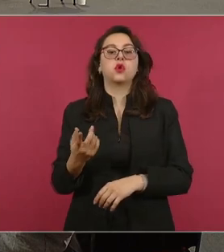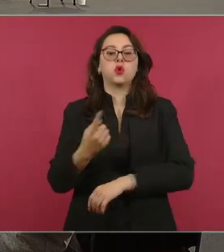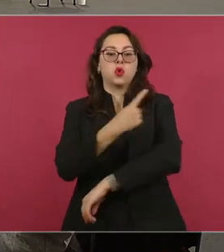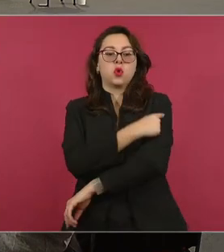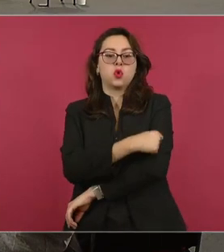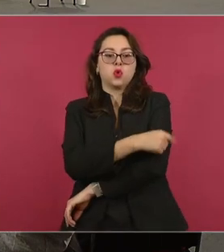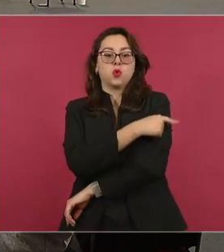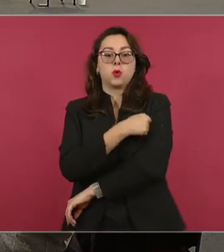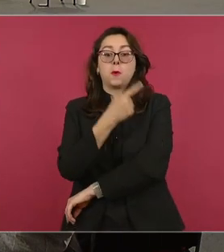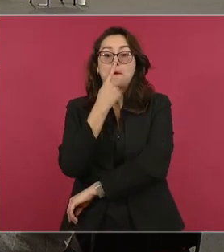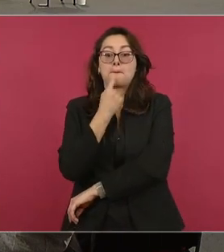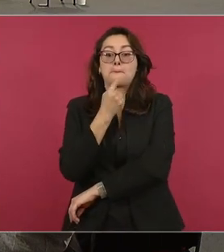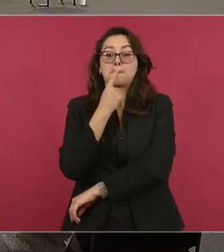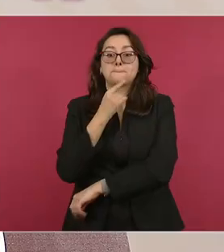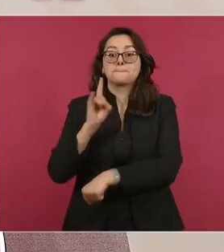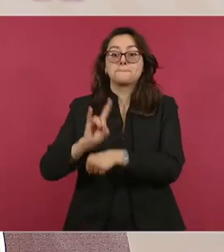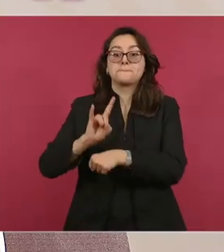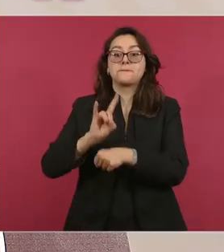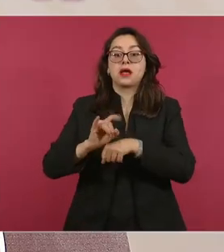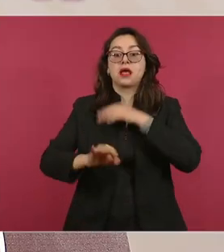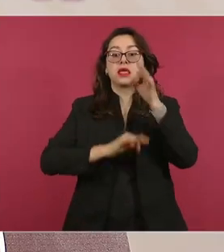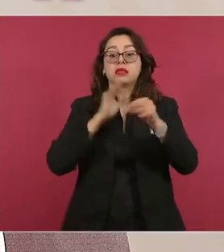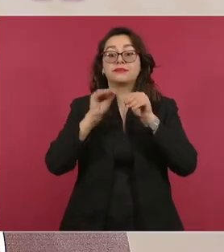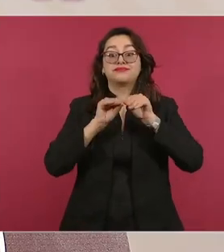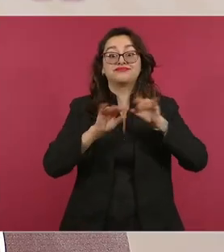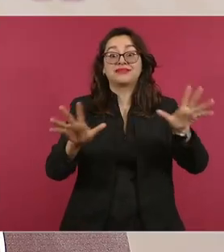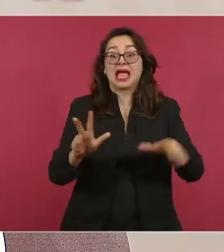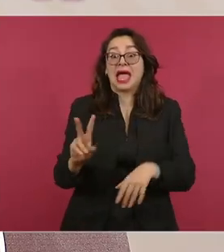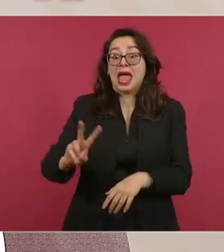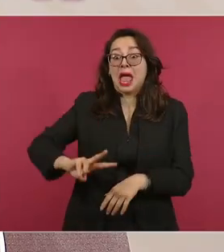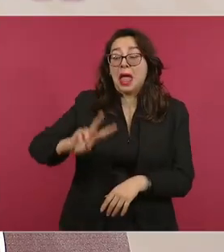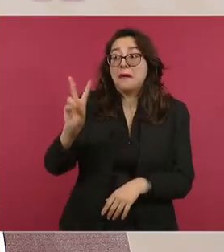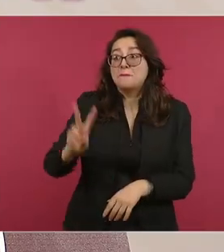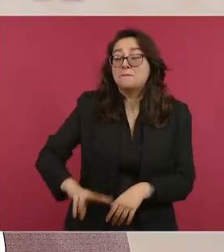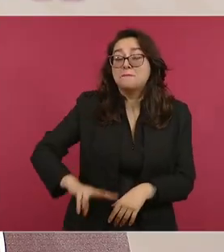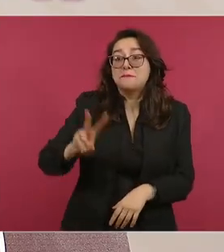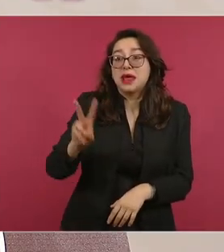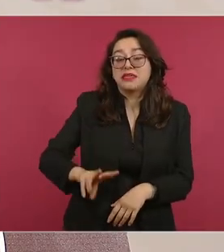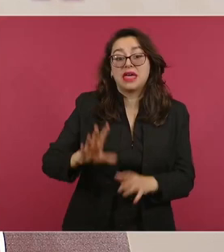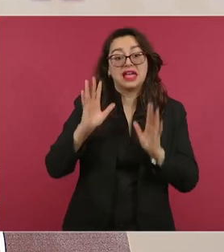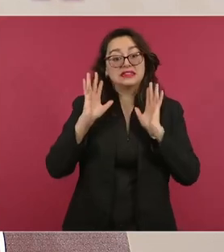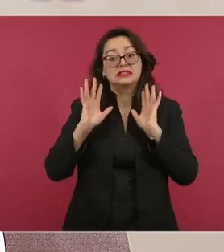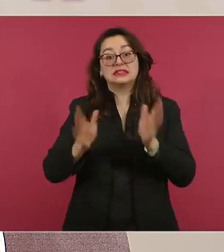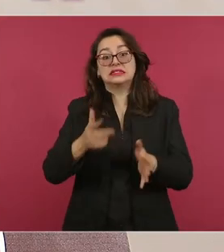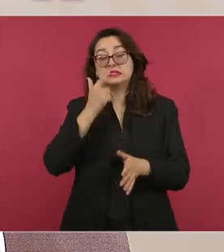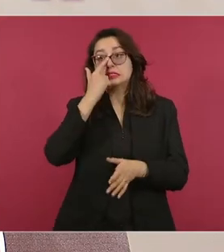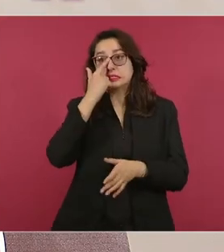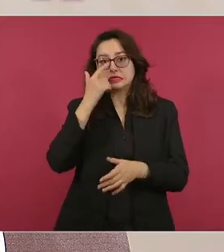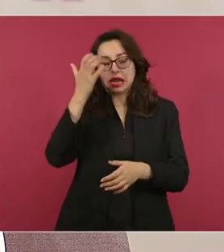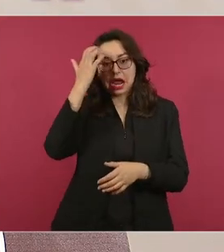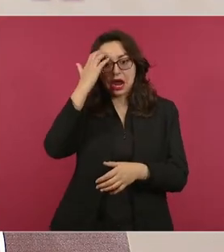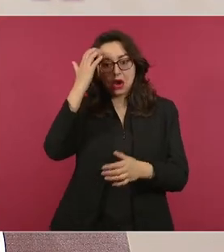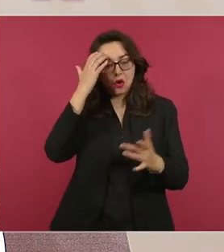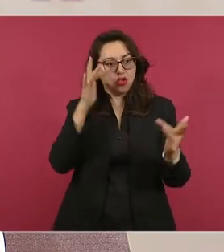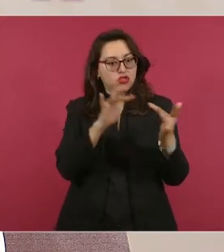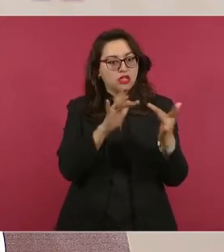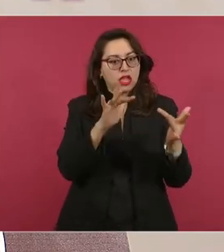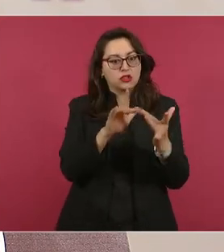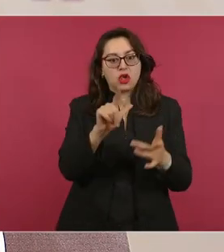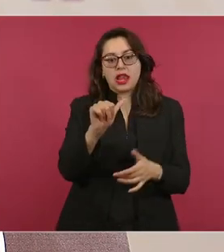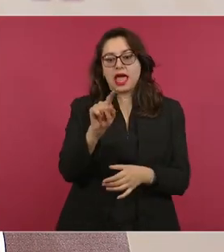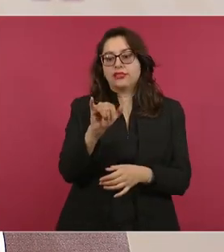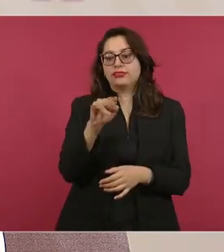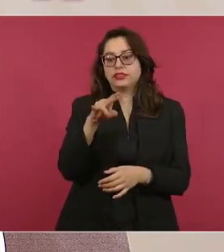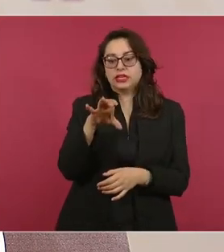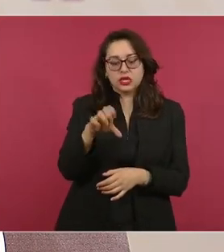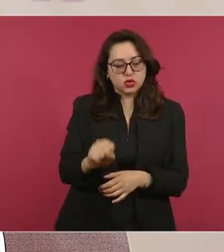líneas se podía leer: efectivamente, el presidente del patronato a través de Latinus, qué raro, ¿no?, denunció que